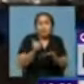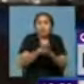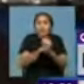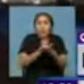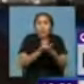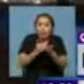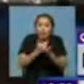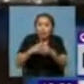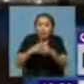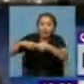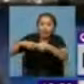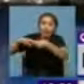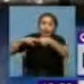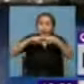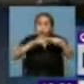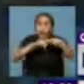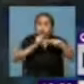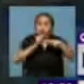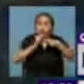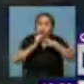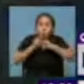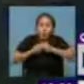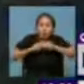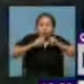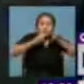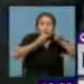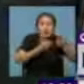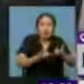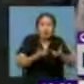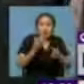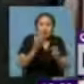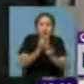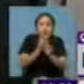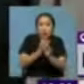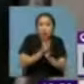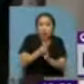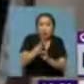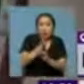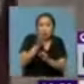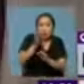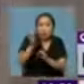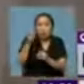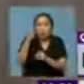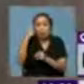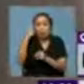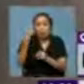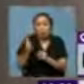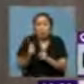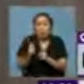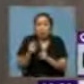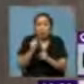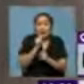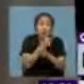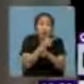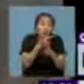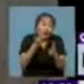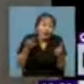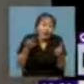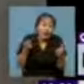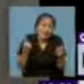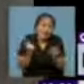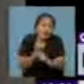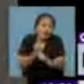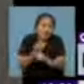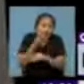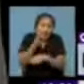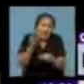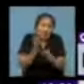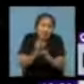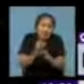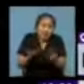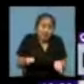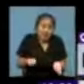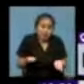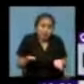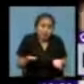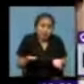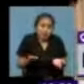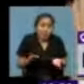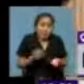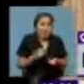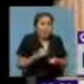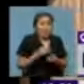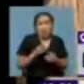la botella que viene y a la escuela van porque... En lo que va del año se colocaron 800 lámparas LED a lo largo de